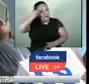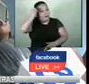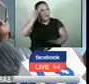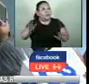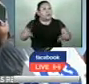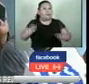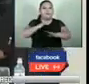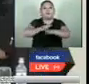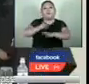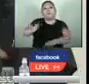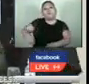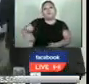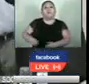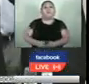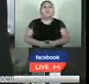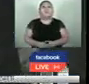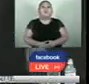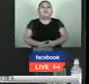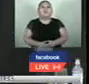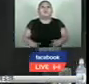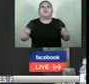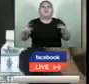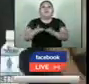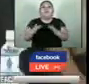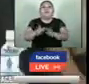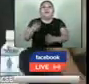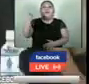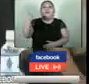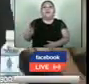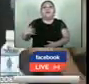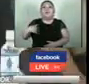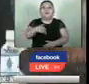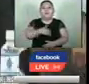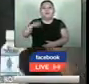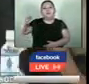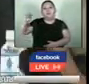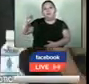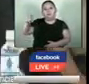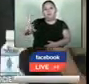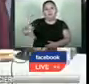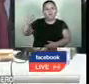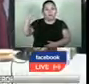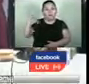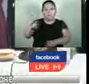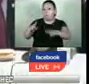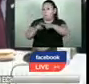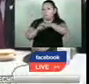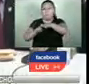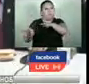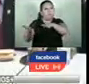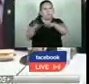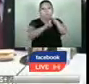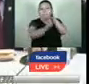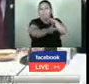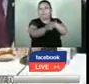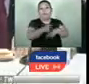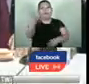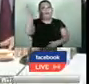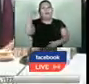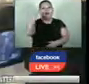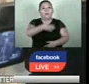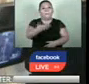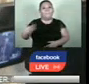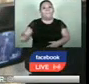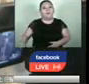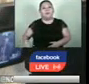postulados de la defensa. Al igual que el ex ministro de obras públicas, también se encuentran prófugos de la justicia, el expresidente de